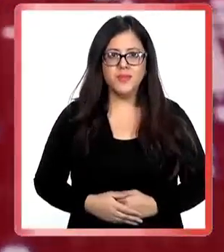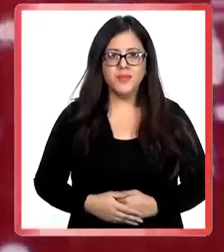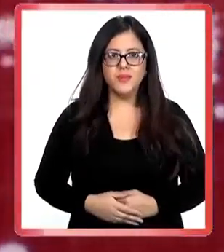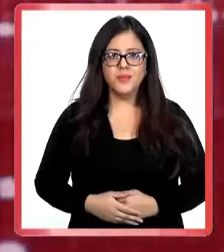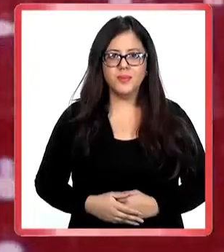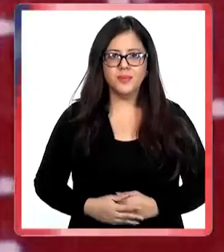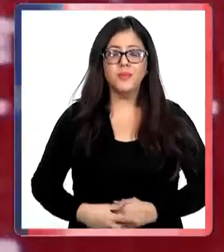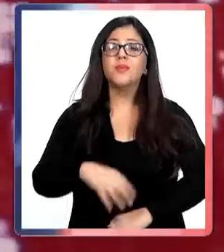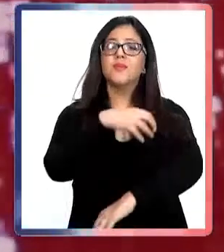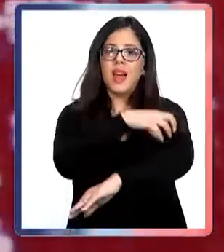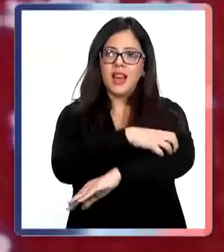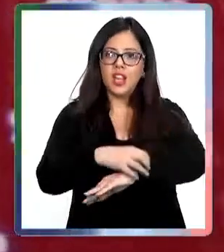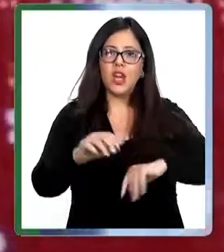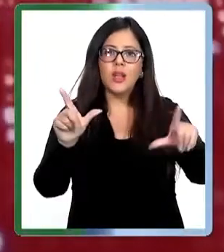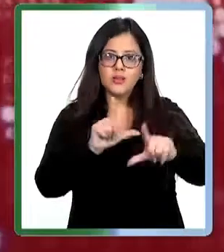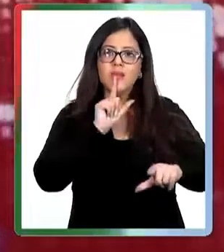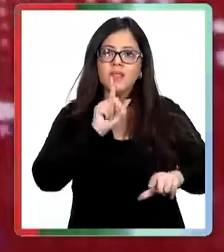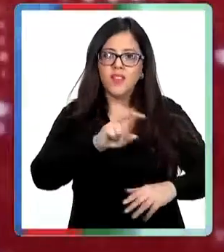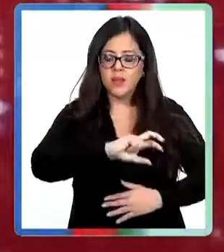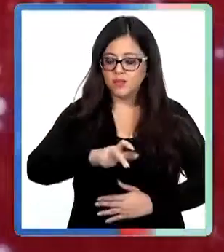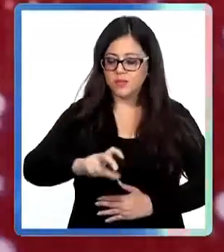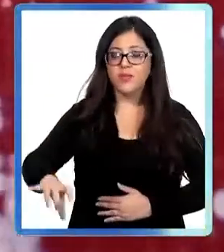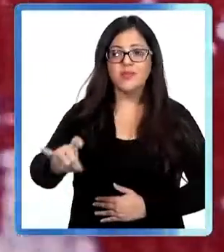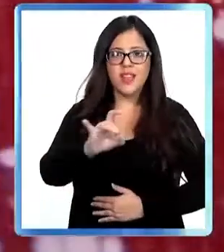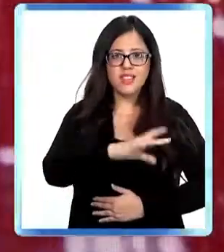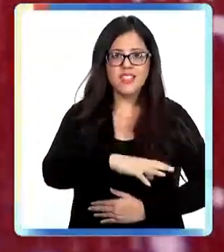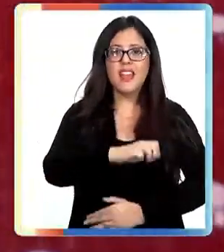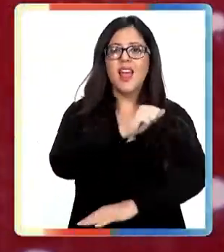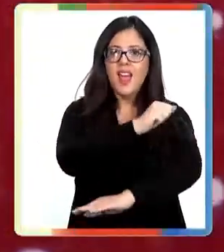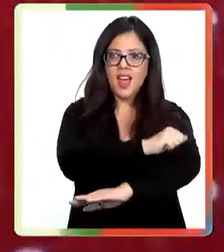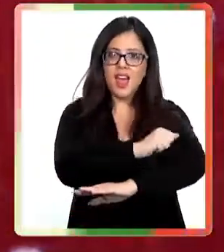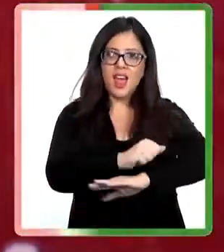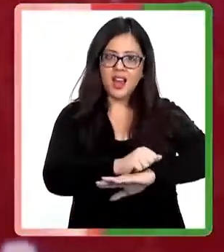Asociación Regional de Canales de Televisión de Señal Abierta de Chile,